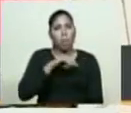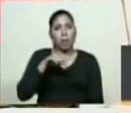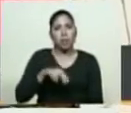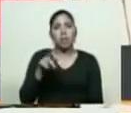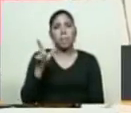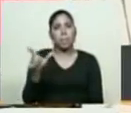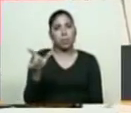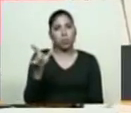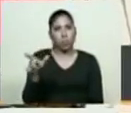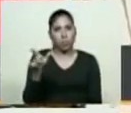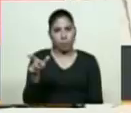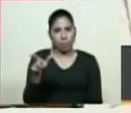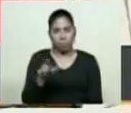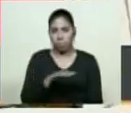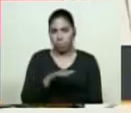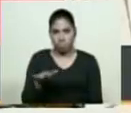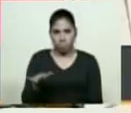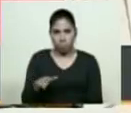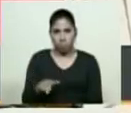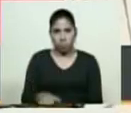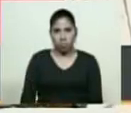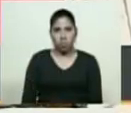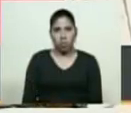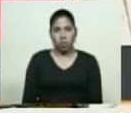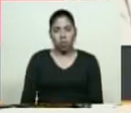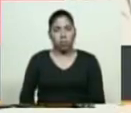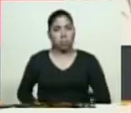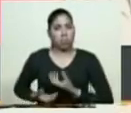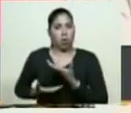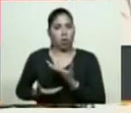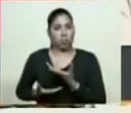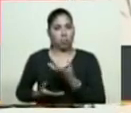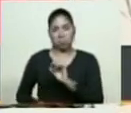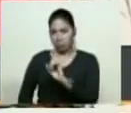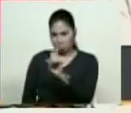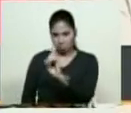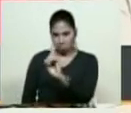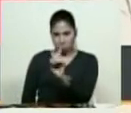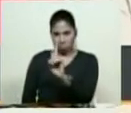nuestra, no de forma espontánea, no.